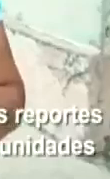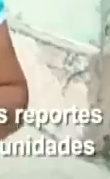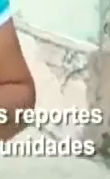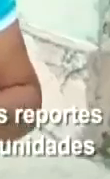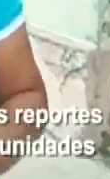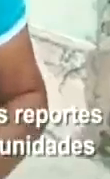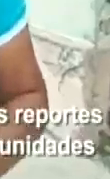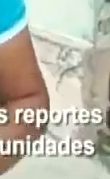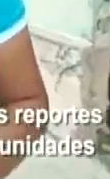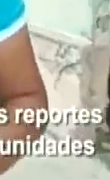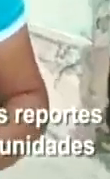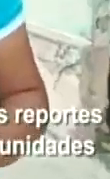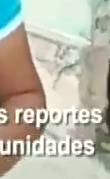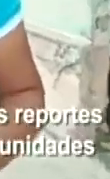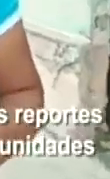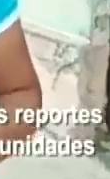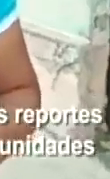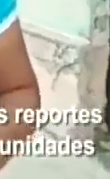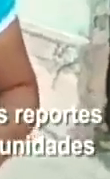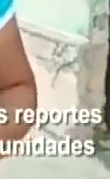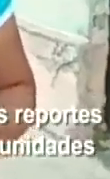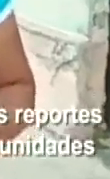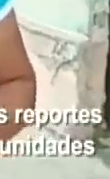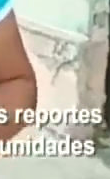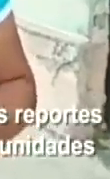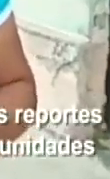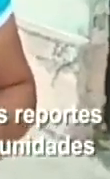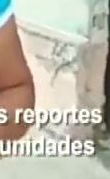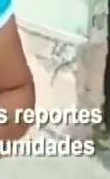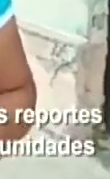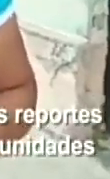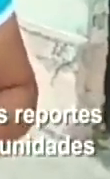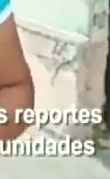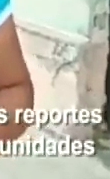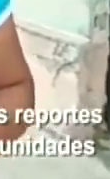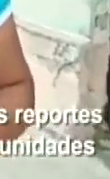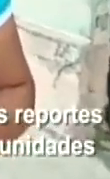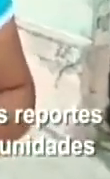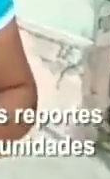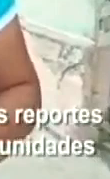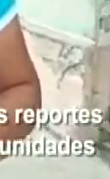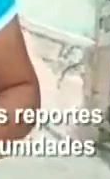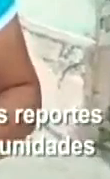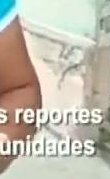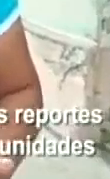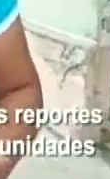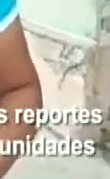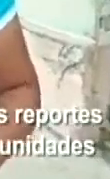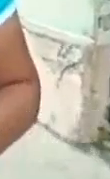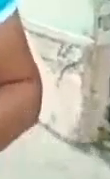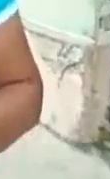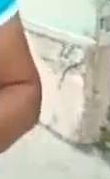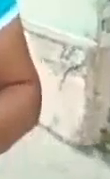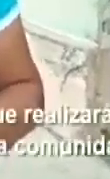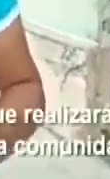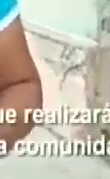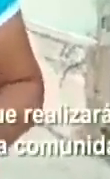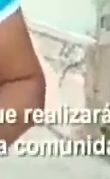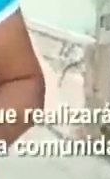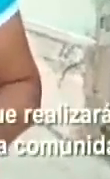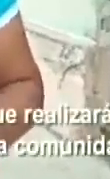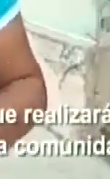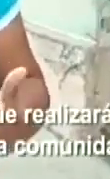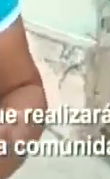58 podemos realizar nuestros reportes de servicio para la mejora de nuestras comunidades.